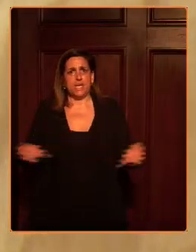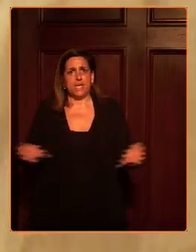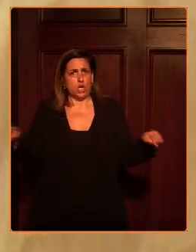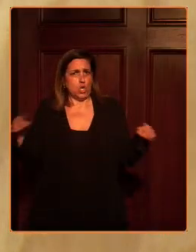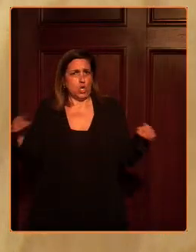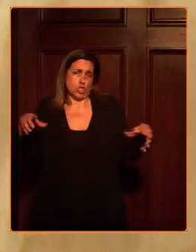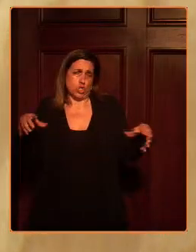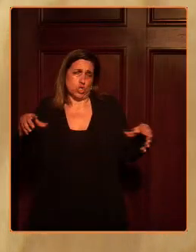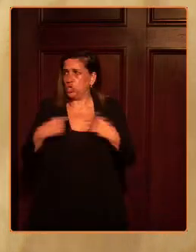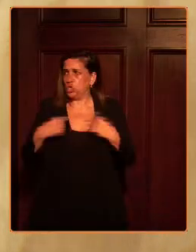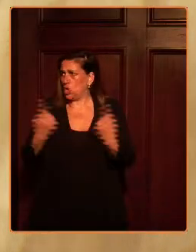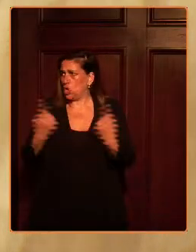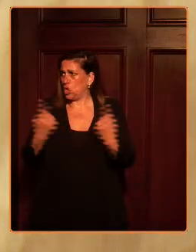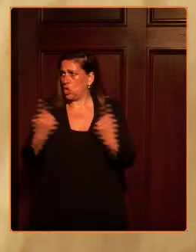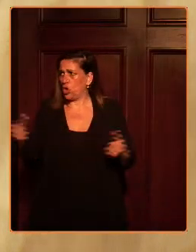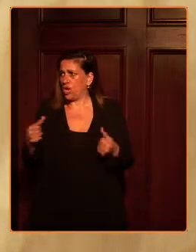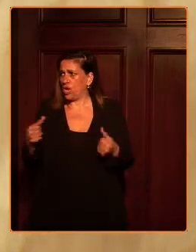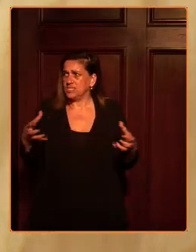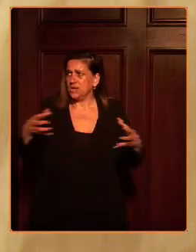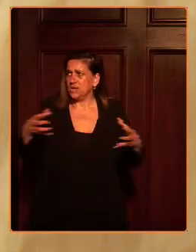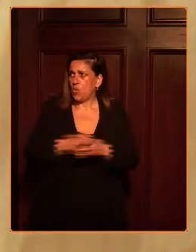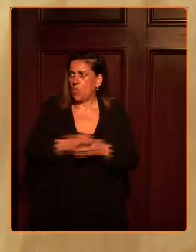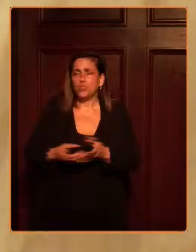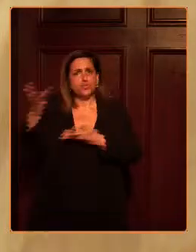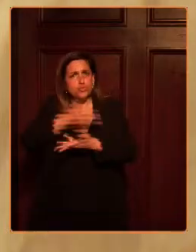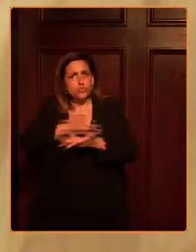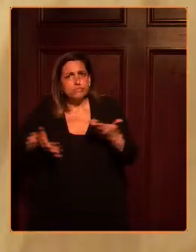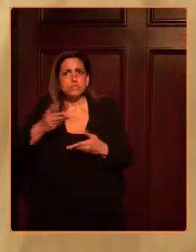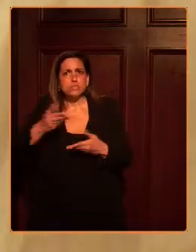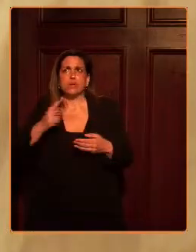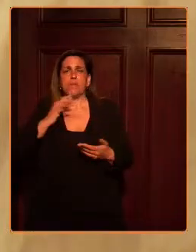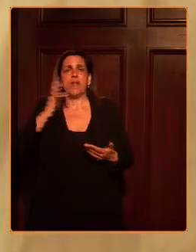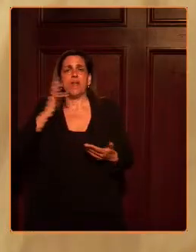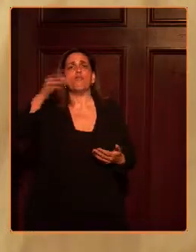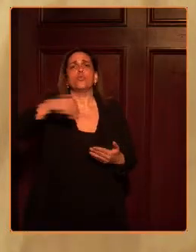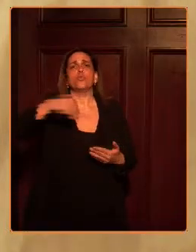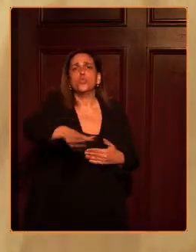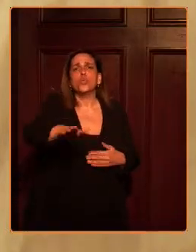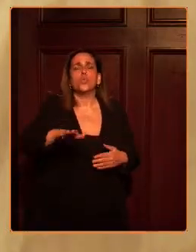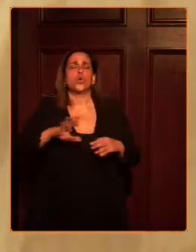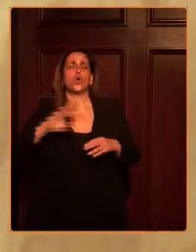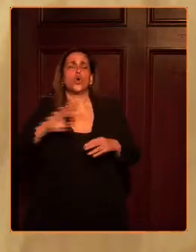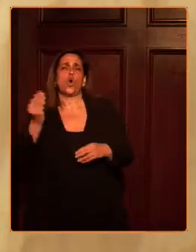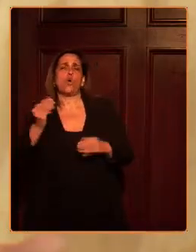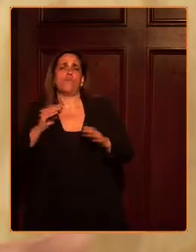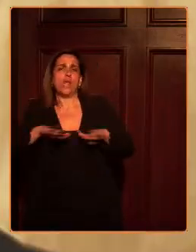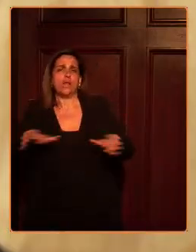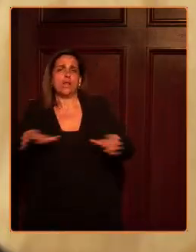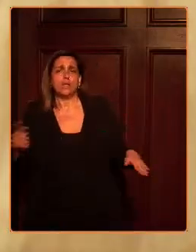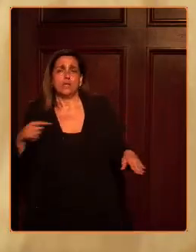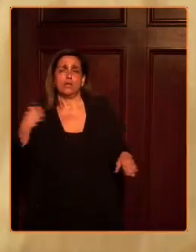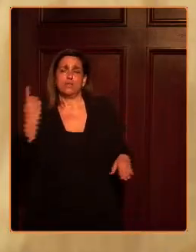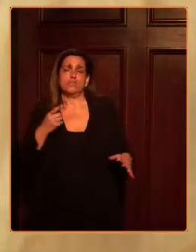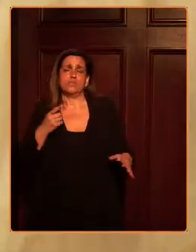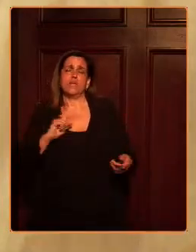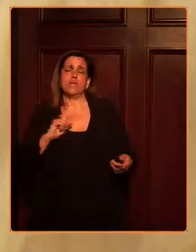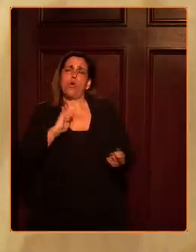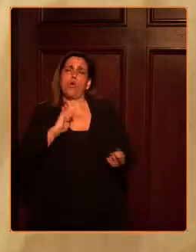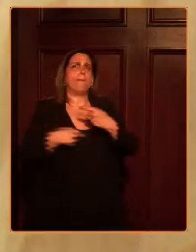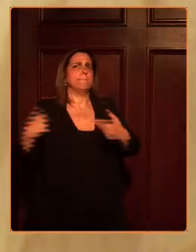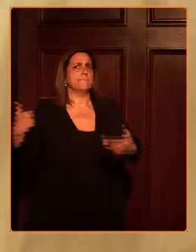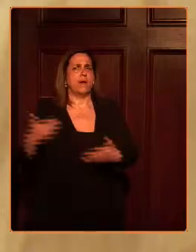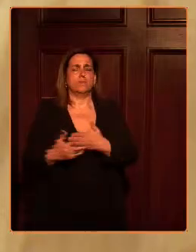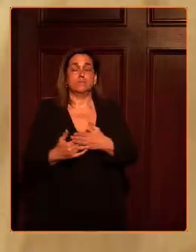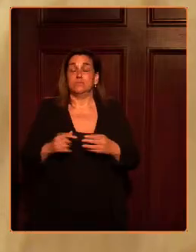básicamente tenemos que construir el legado común con las generaciones que vienen. Y si me andás cambiando el legado cada 5